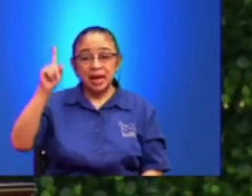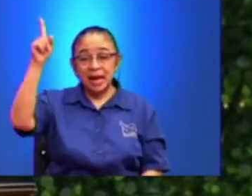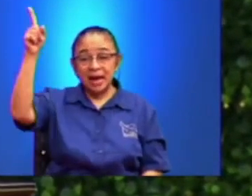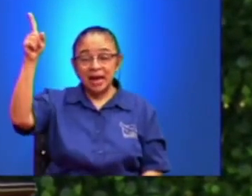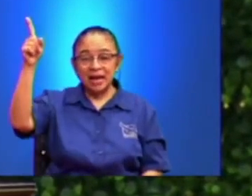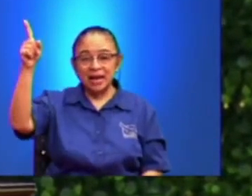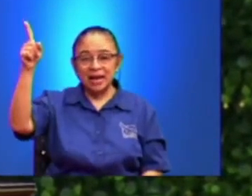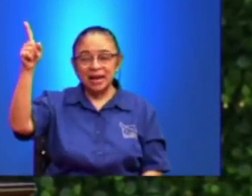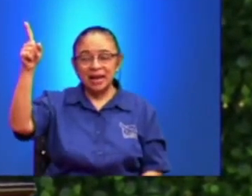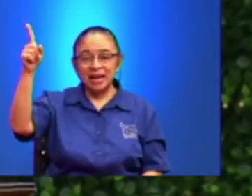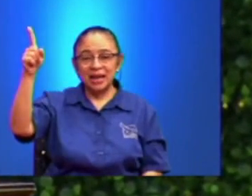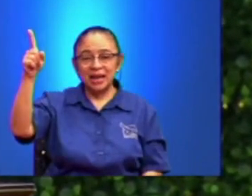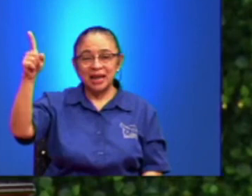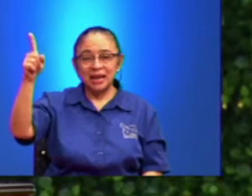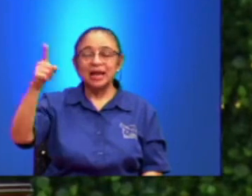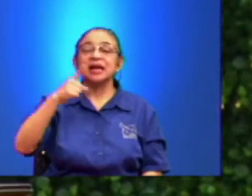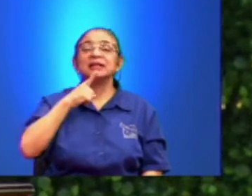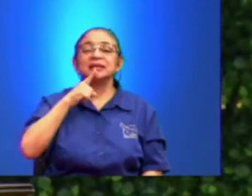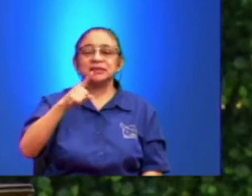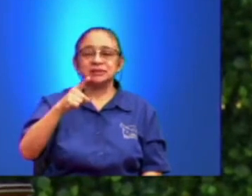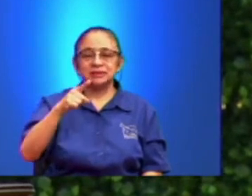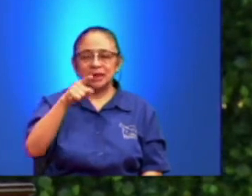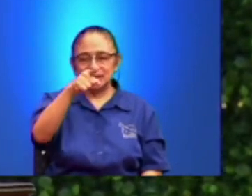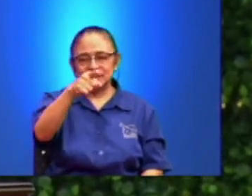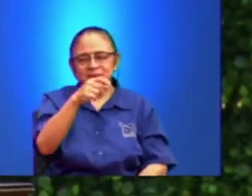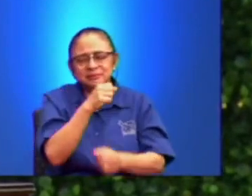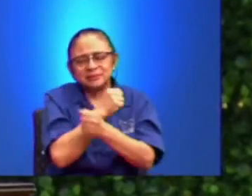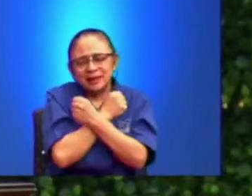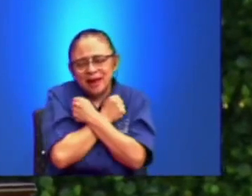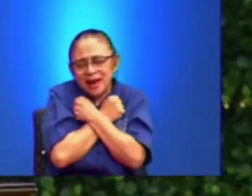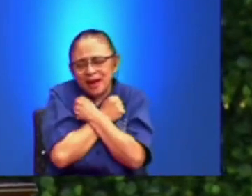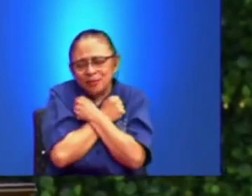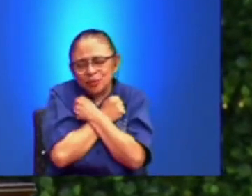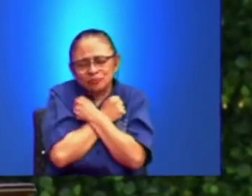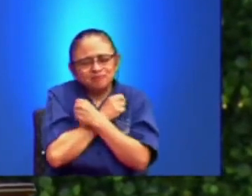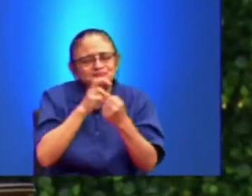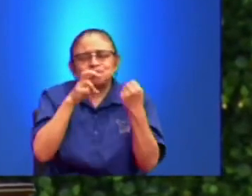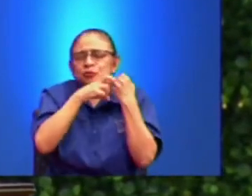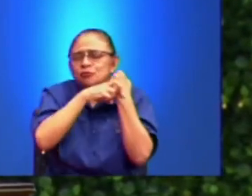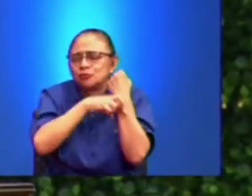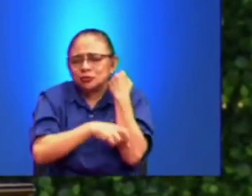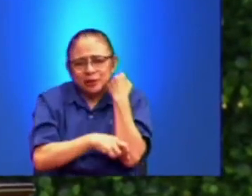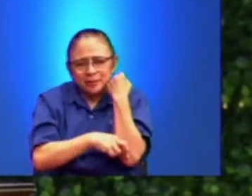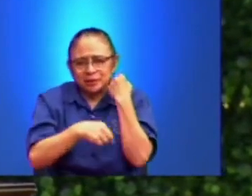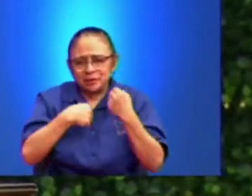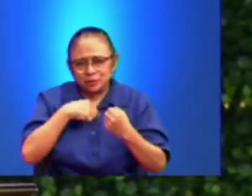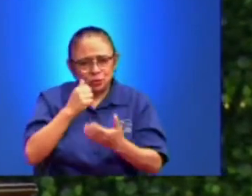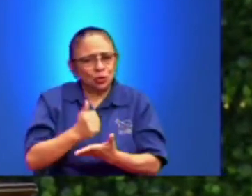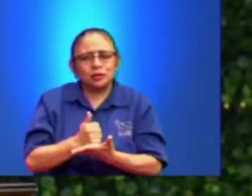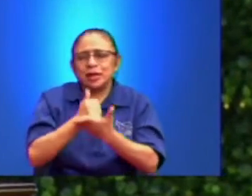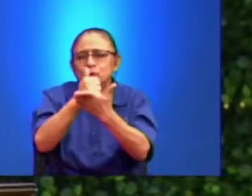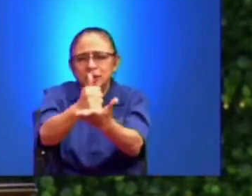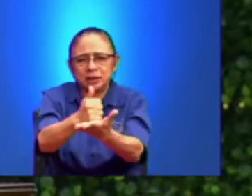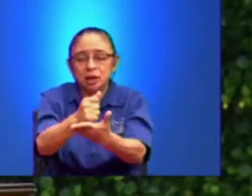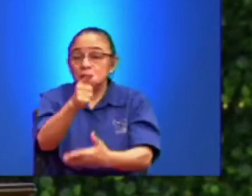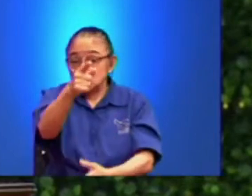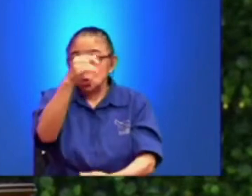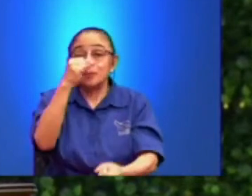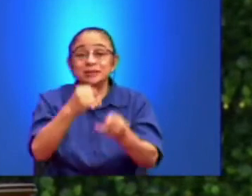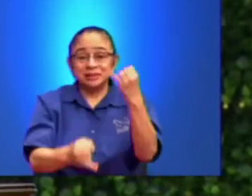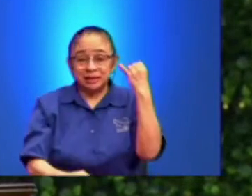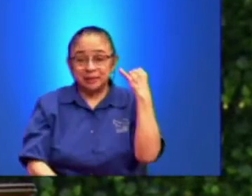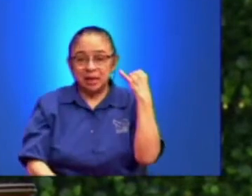ni para acá yo te amo profundamente mi hijito me quita vení para acá te voy a ayudar vas a terminar